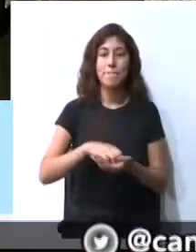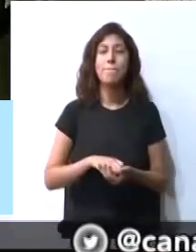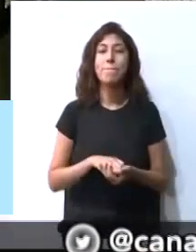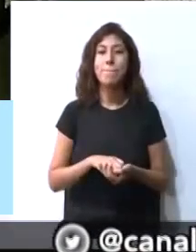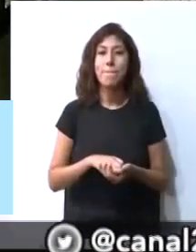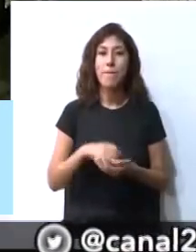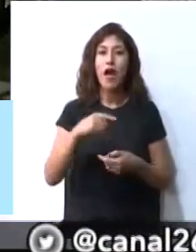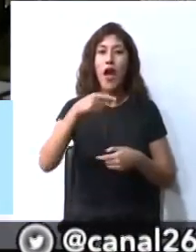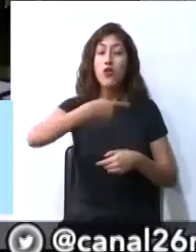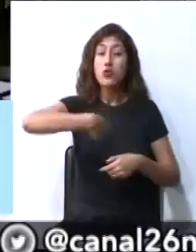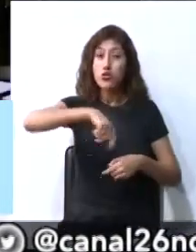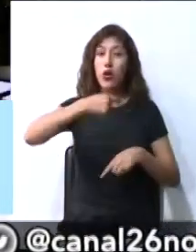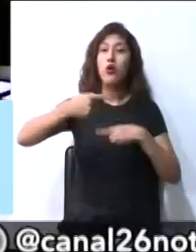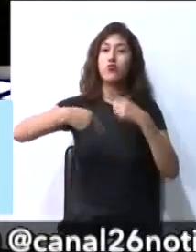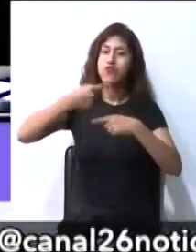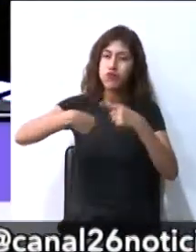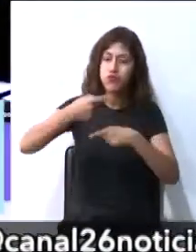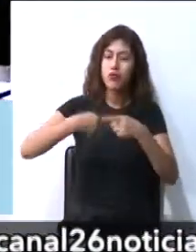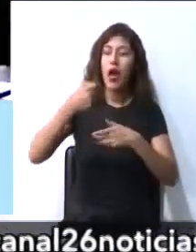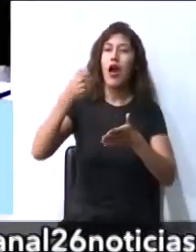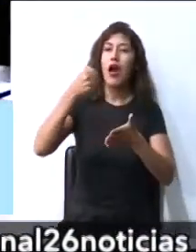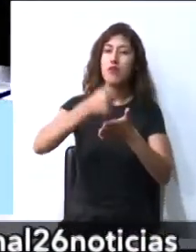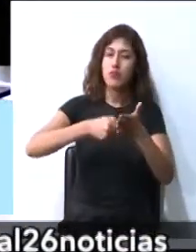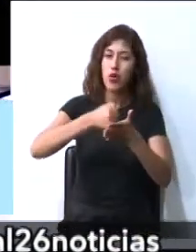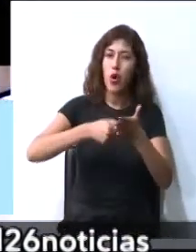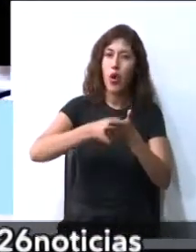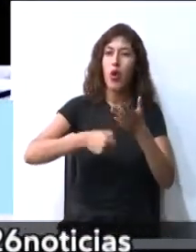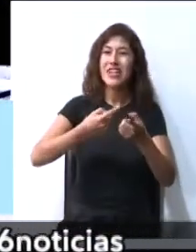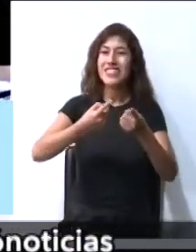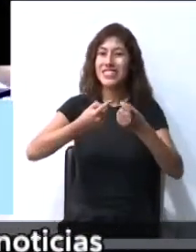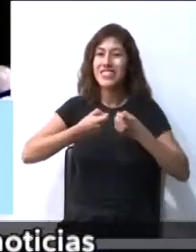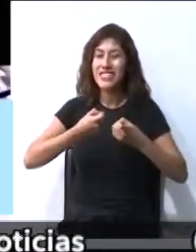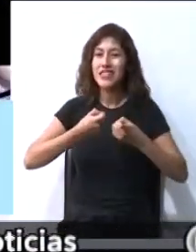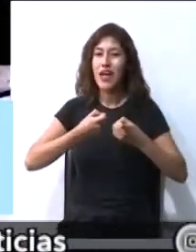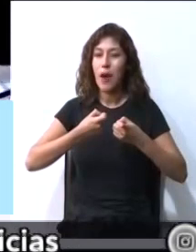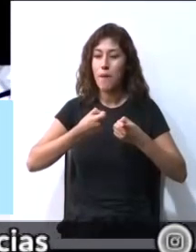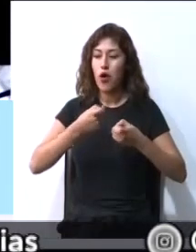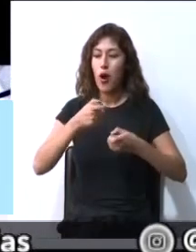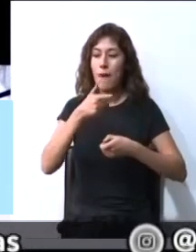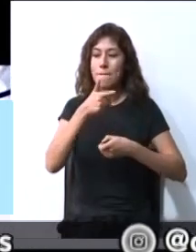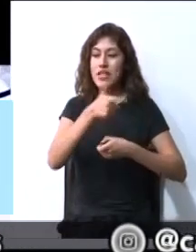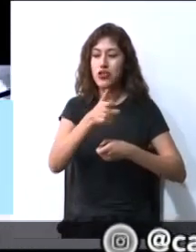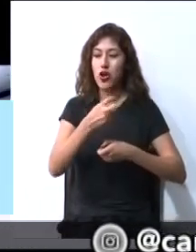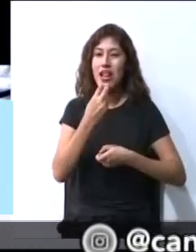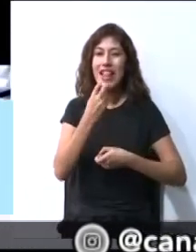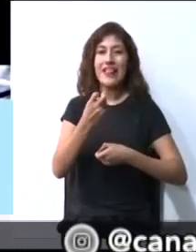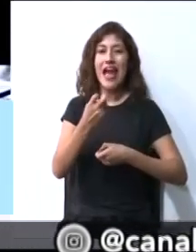Vamos a seguir insistiendo en la necesidad de uso de las pistolas Taser en la ciudad.